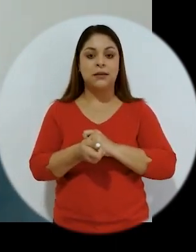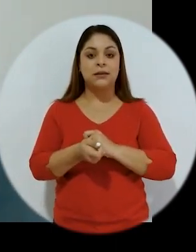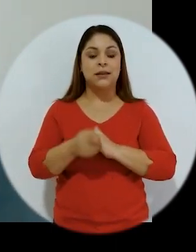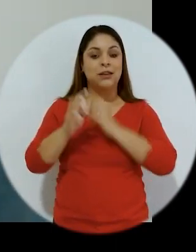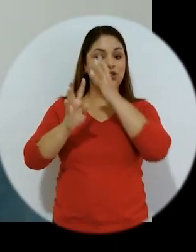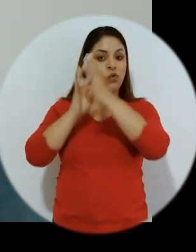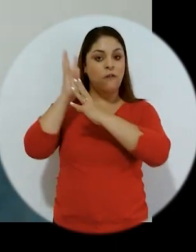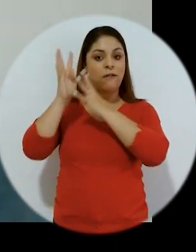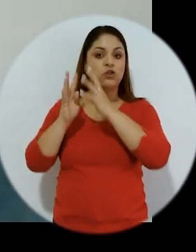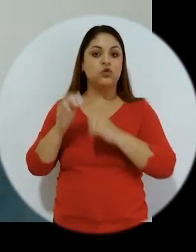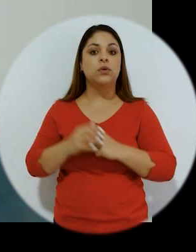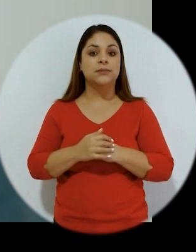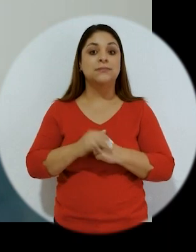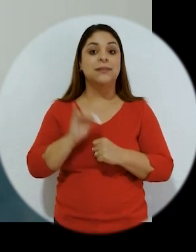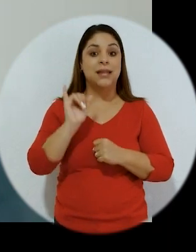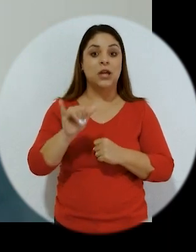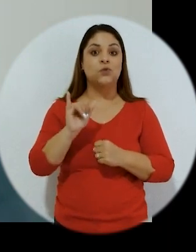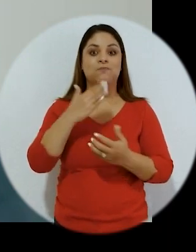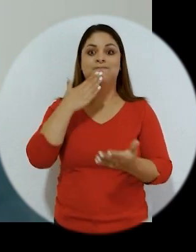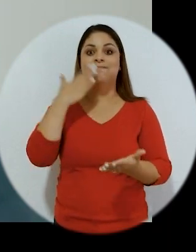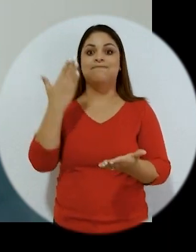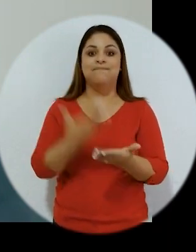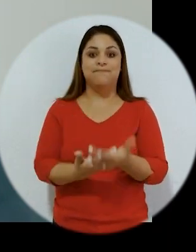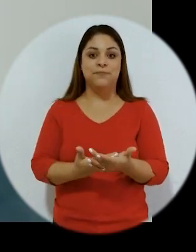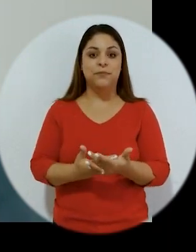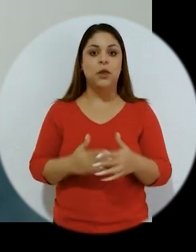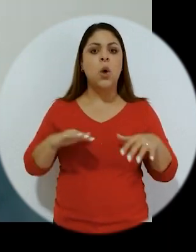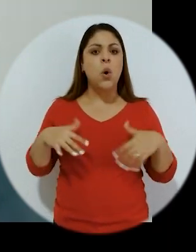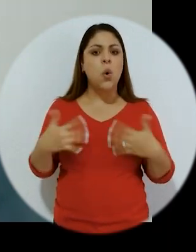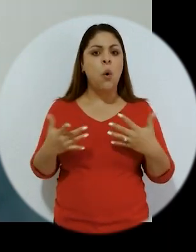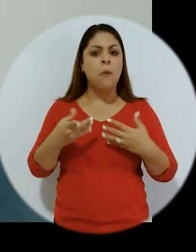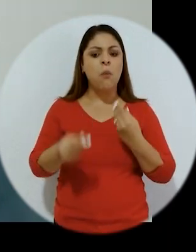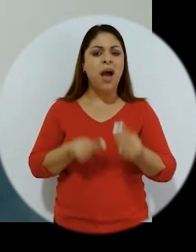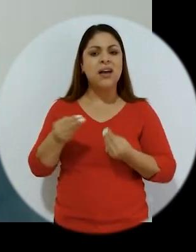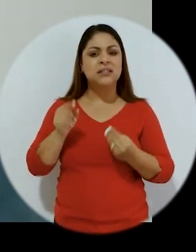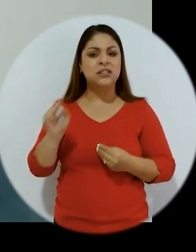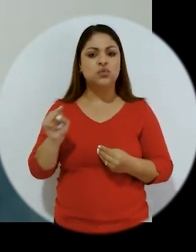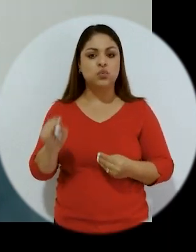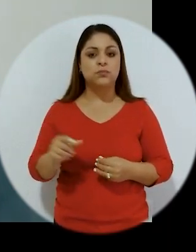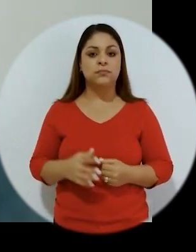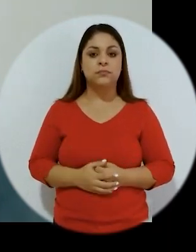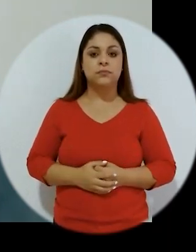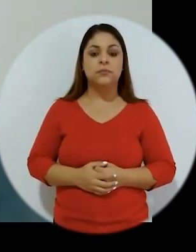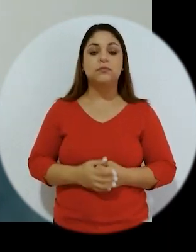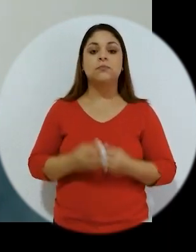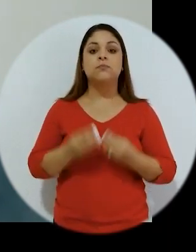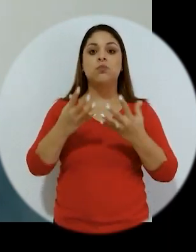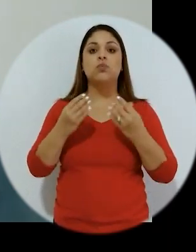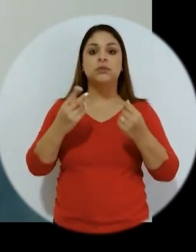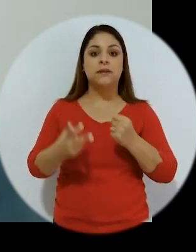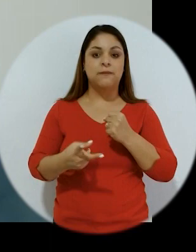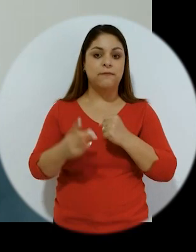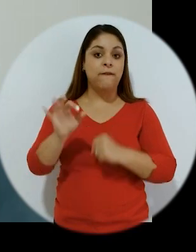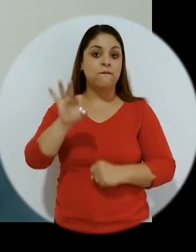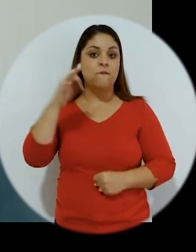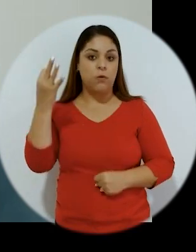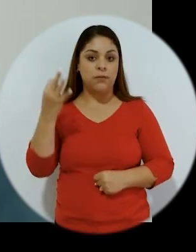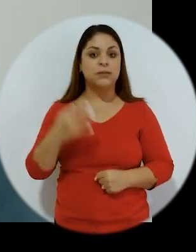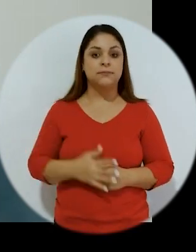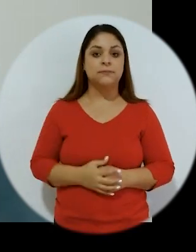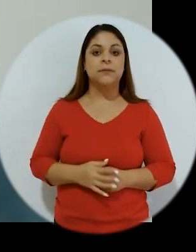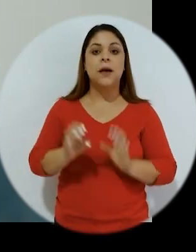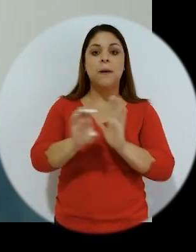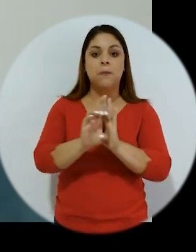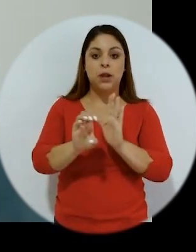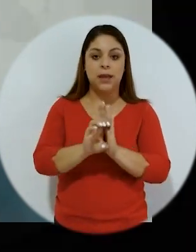tipo de innovaciones, son muy efectivos. ¿Cómo se pueden hacer esos incentivos fiscales? De muchas formas. O